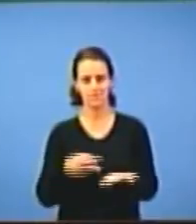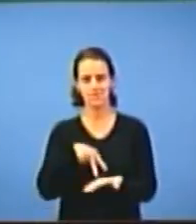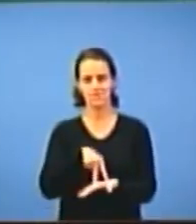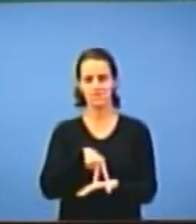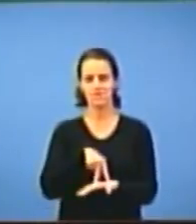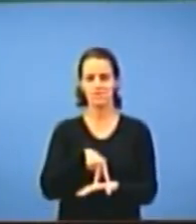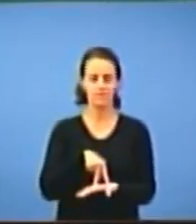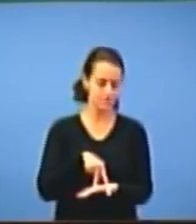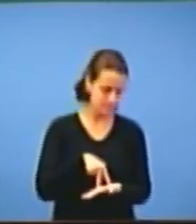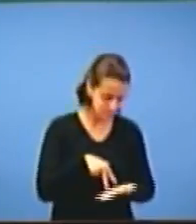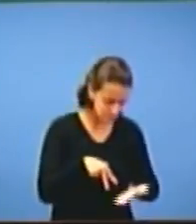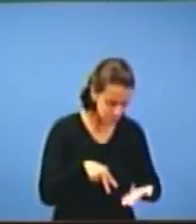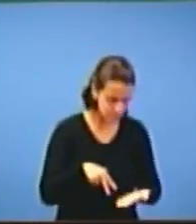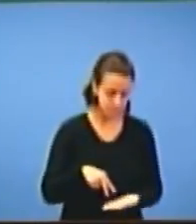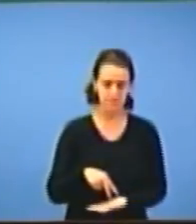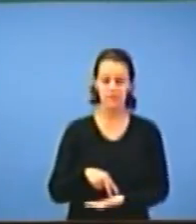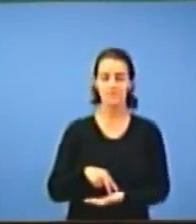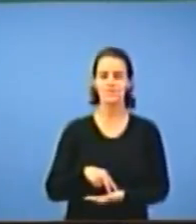Vamos a permanecer de pie.